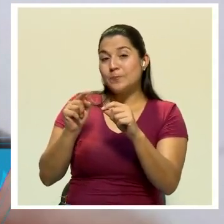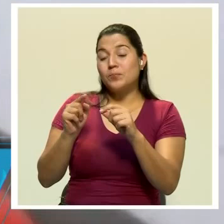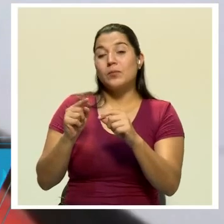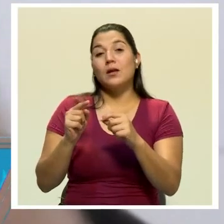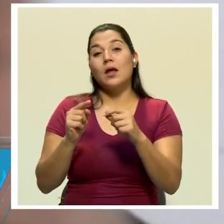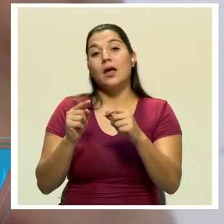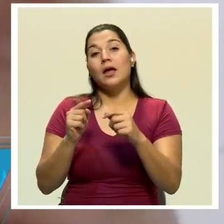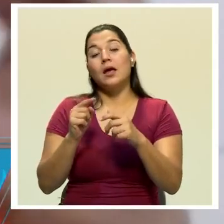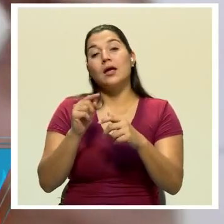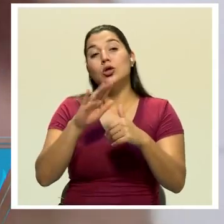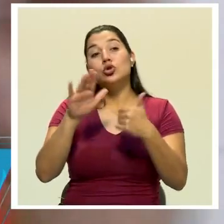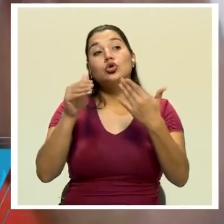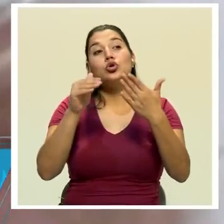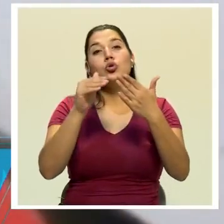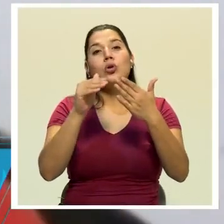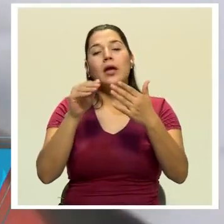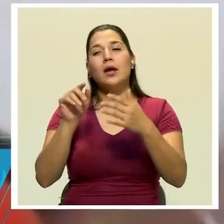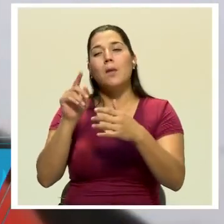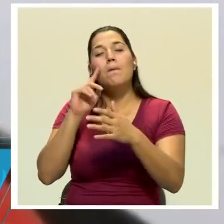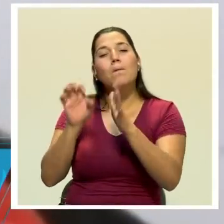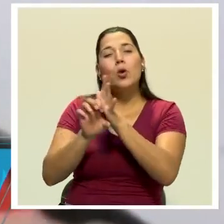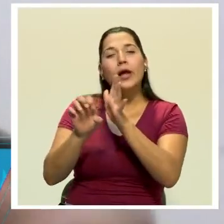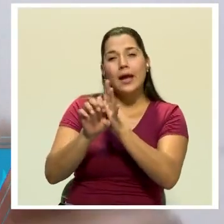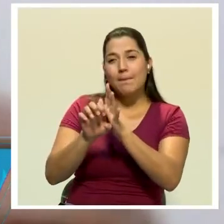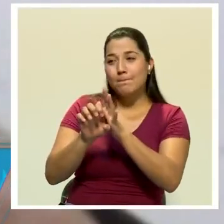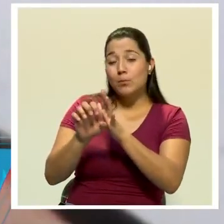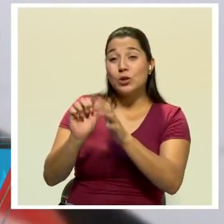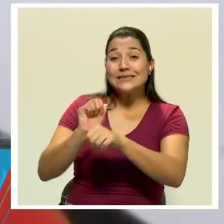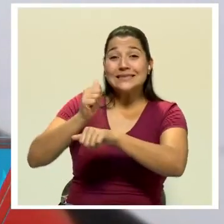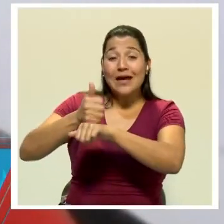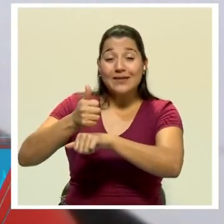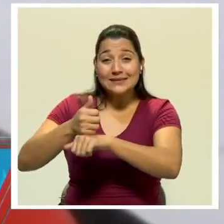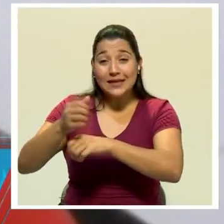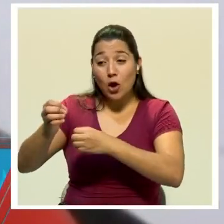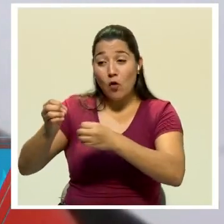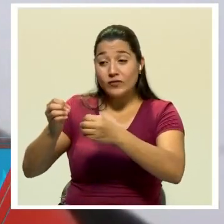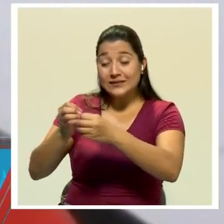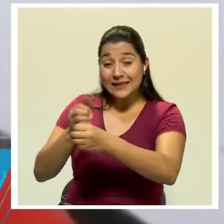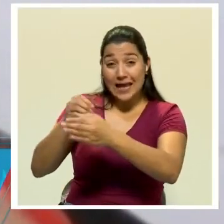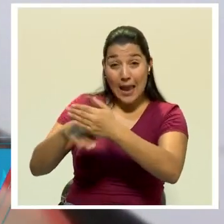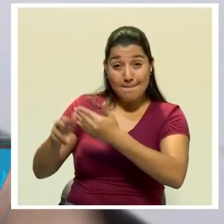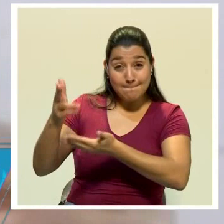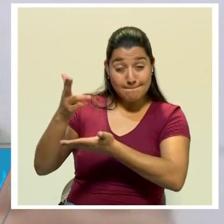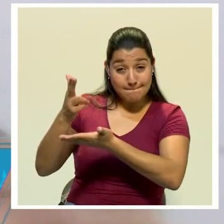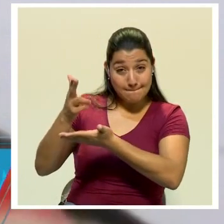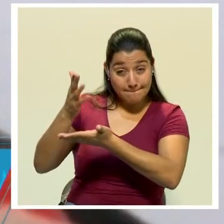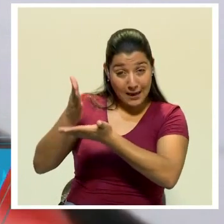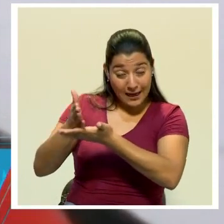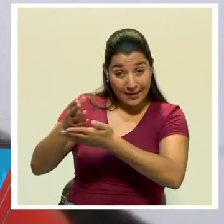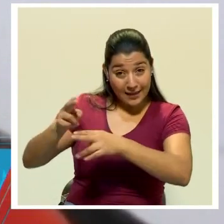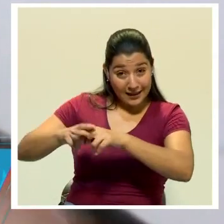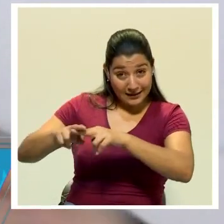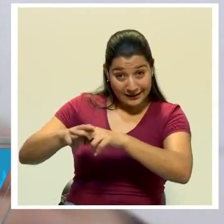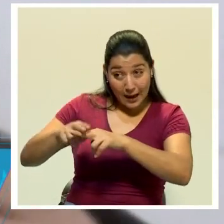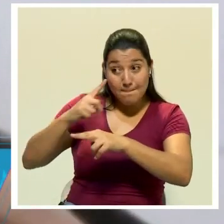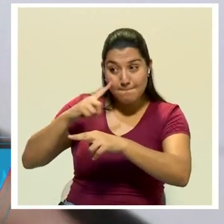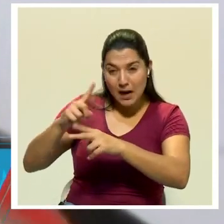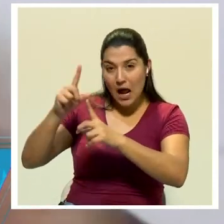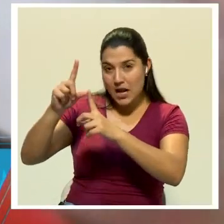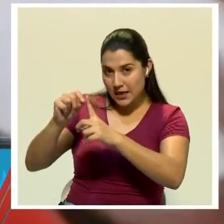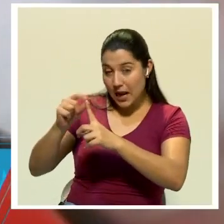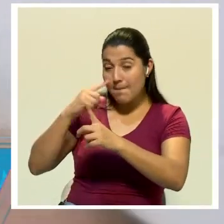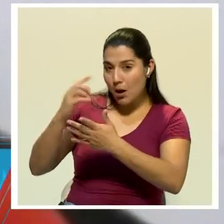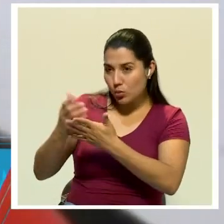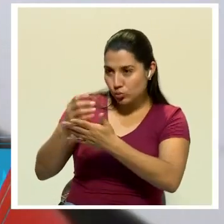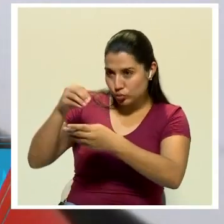que son todos los desarrollos inmobiliarios alrededor de las estaciones, ese sí es autosuficiente, pero es por todos